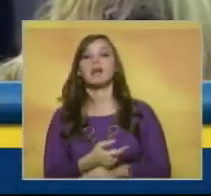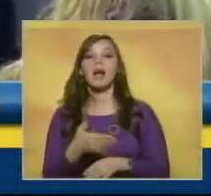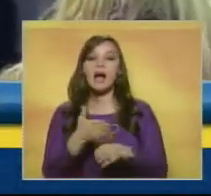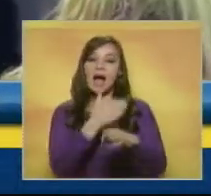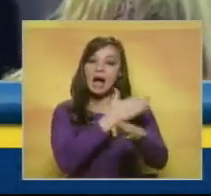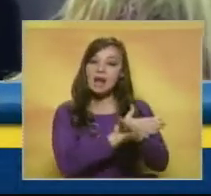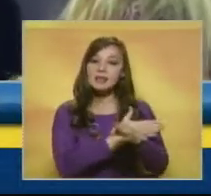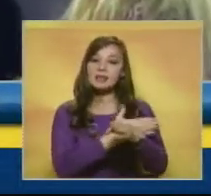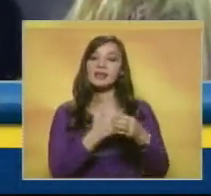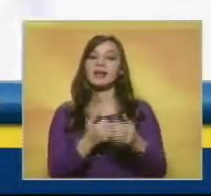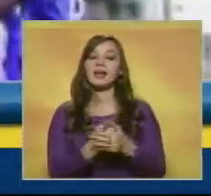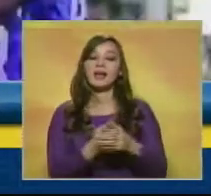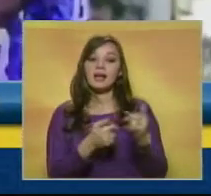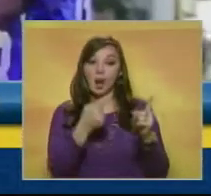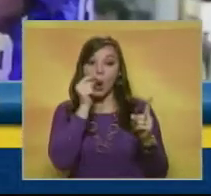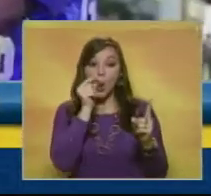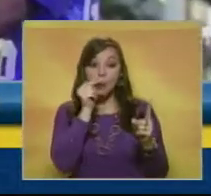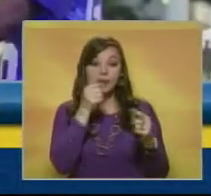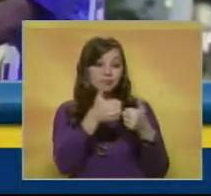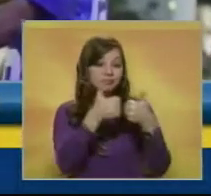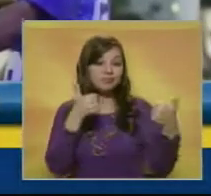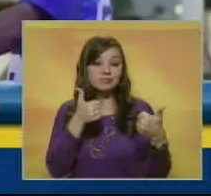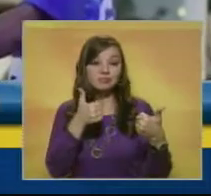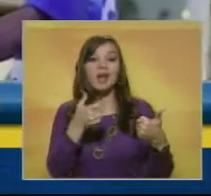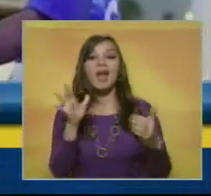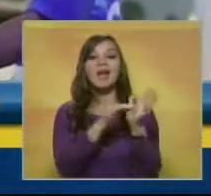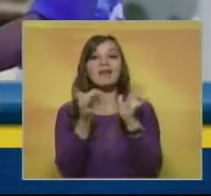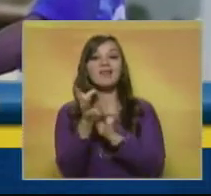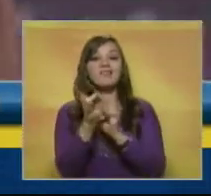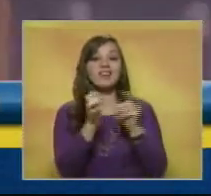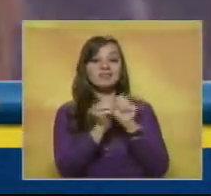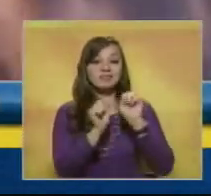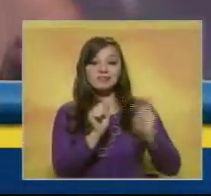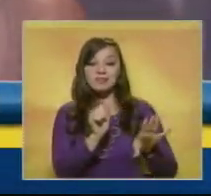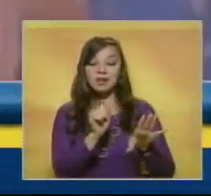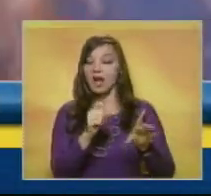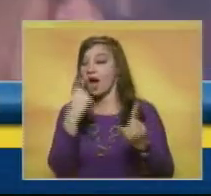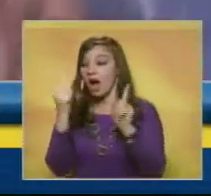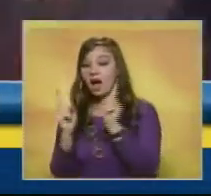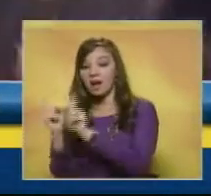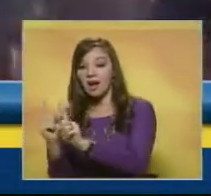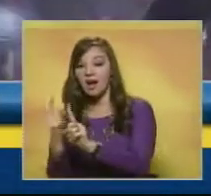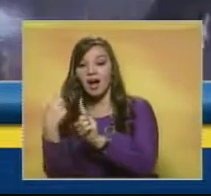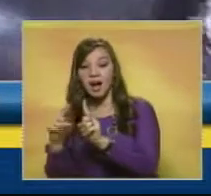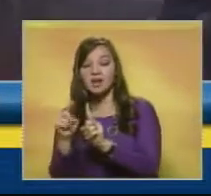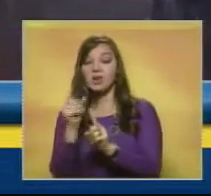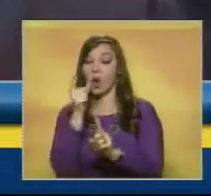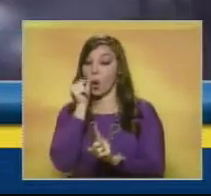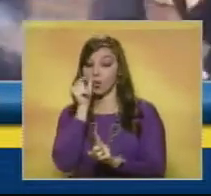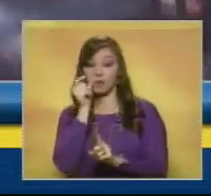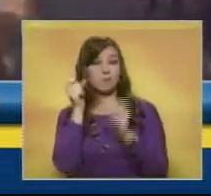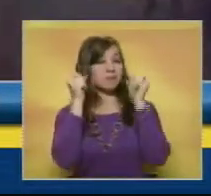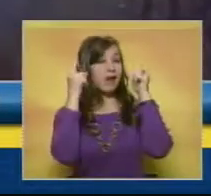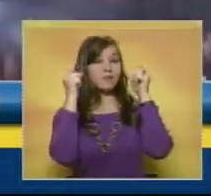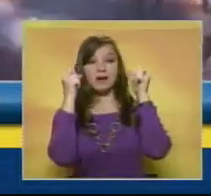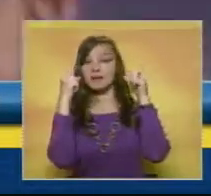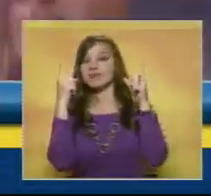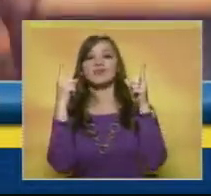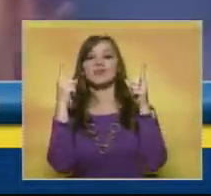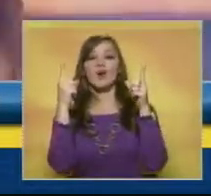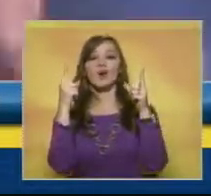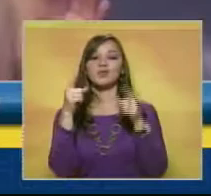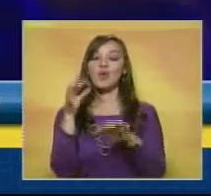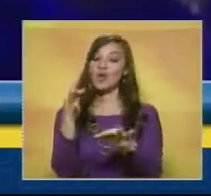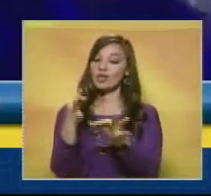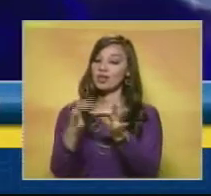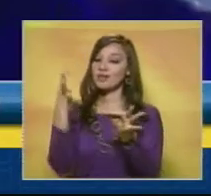compromiso con la actriz Naya Rivera el pasado mes de abril, asegurando que es uno de los hombres más maravillosos que ha tenido la suerte